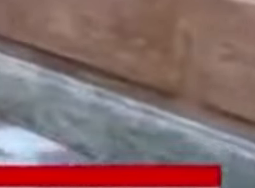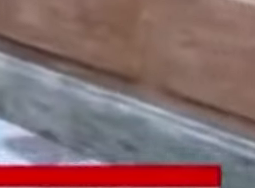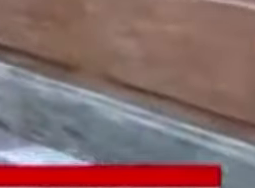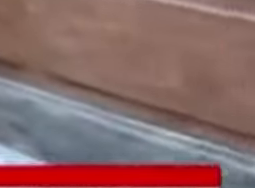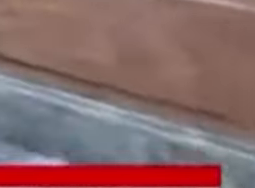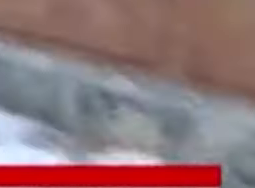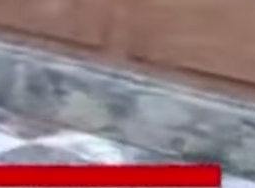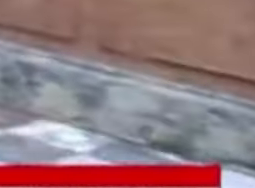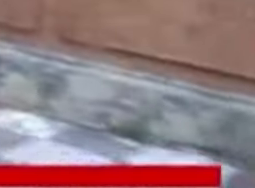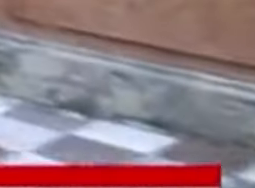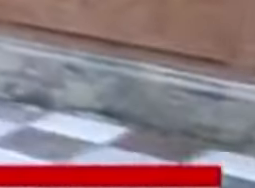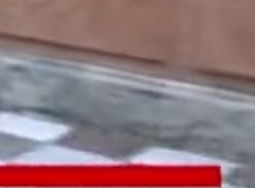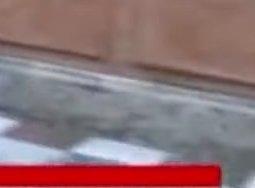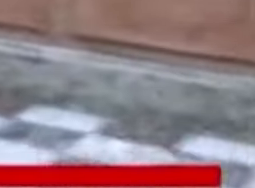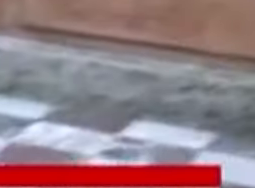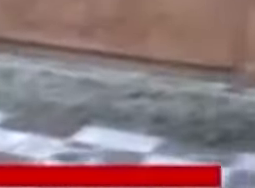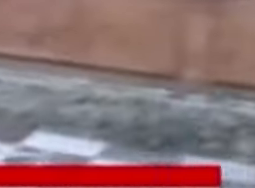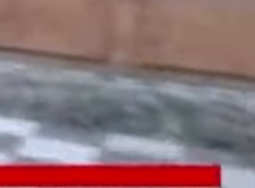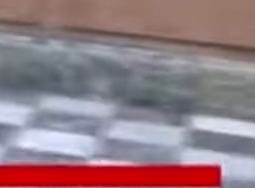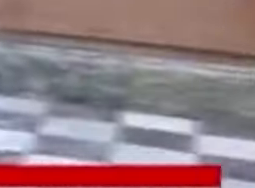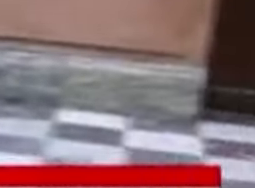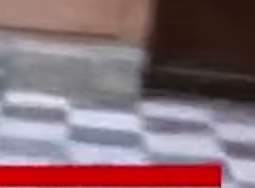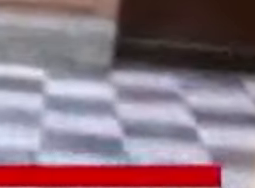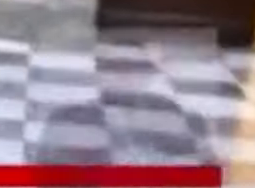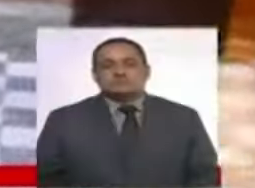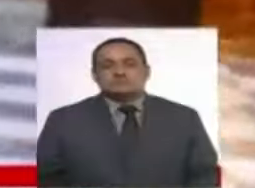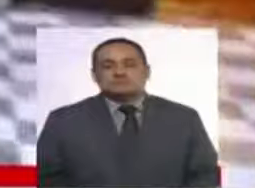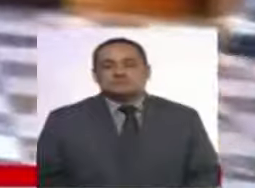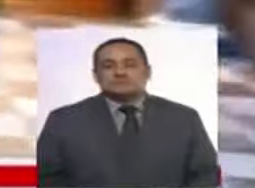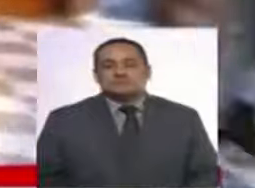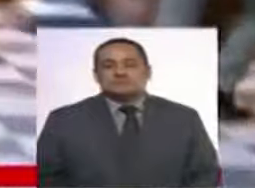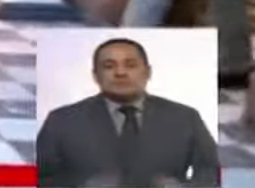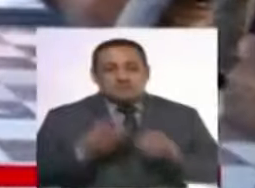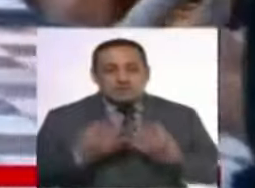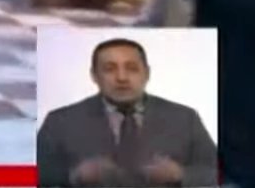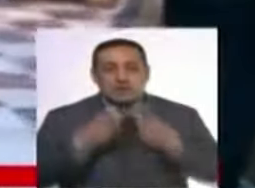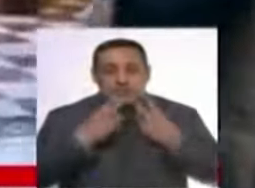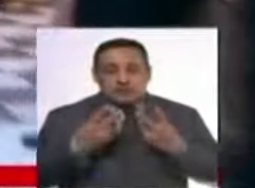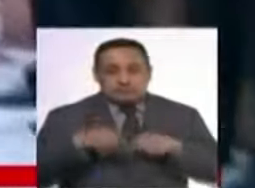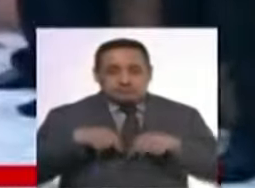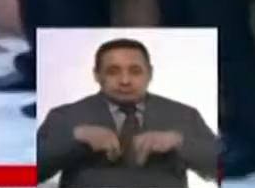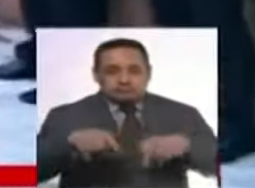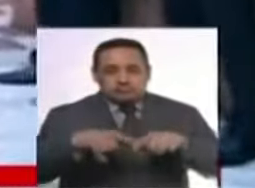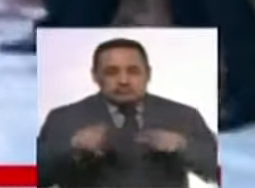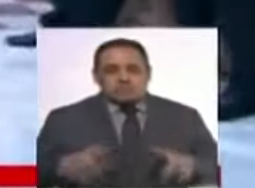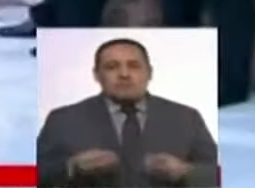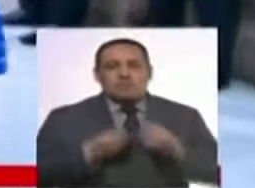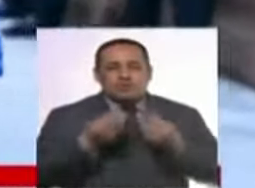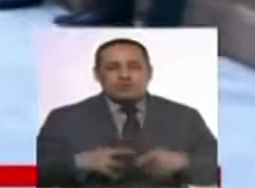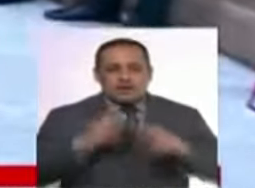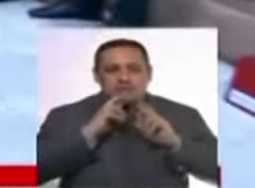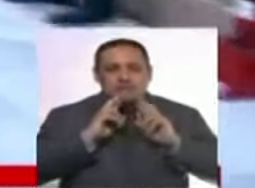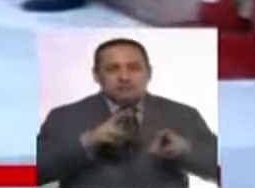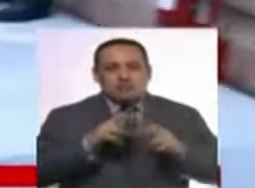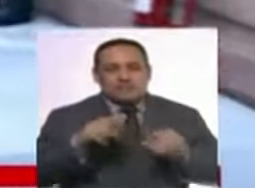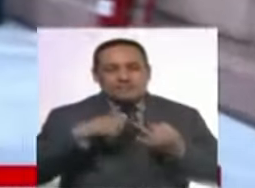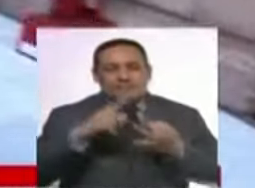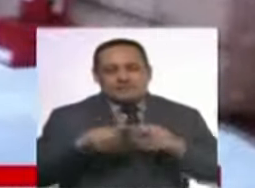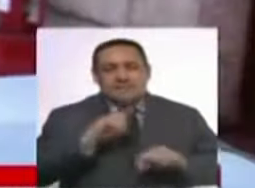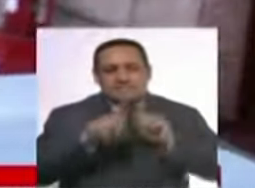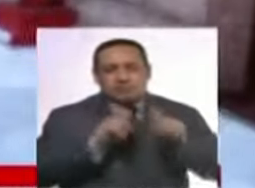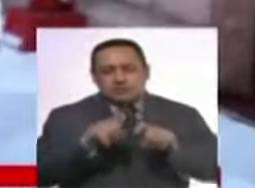los parlamentarios para escuchar las respuestas esto como parte del control político que tiene